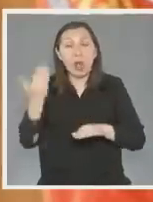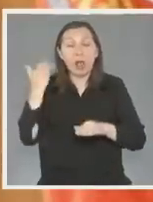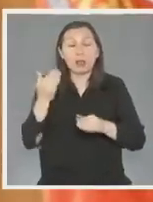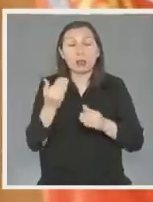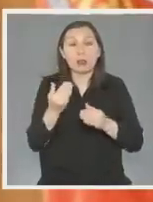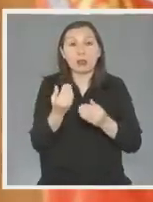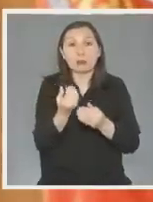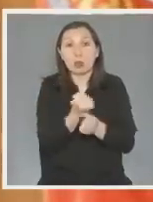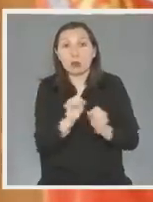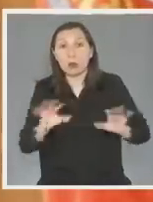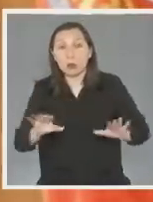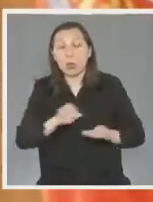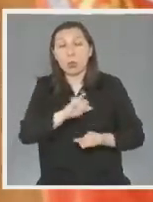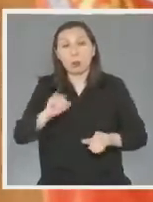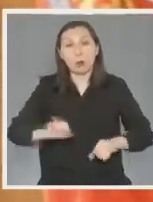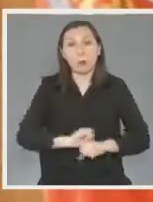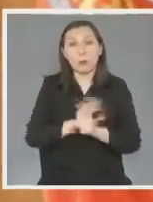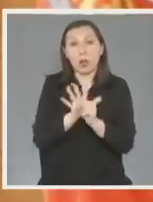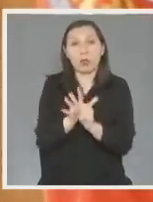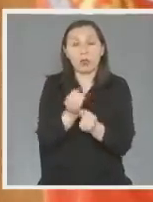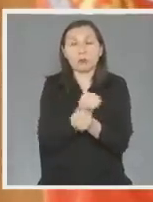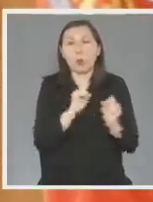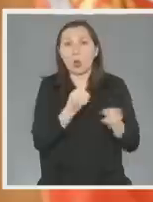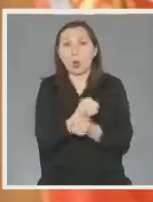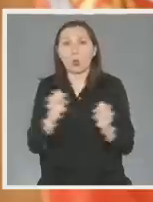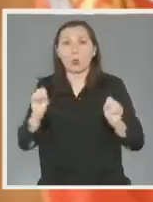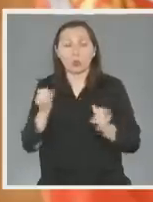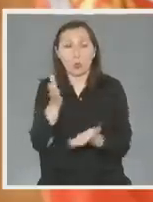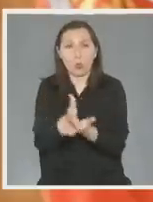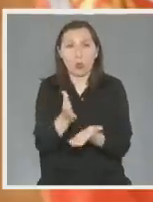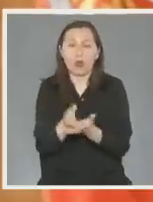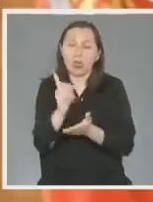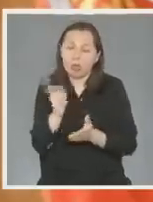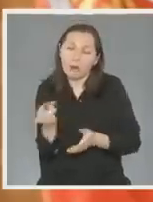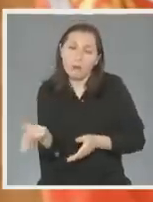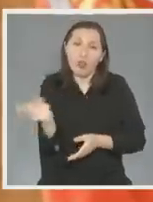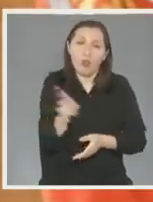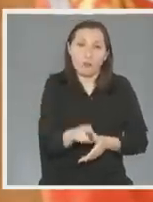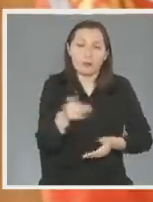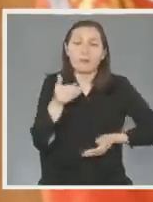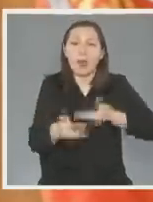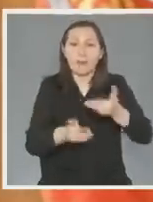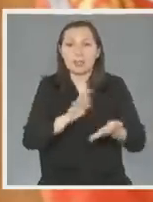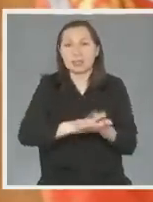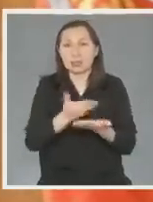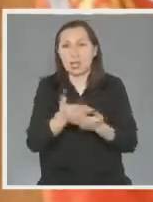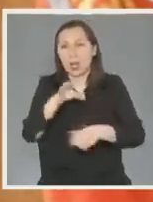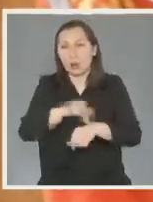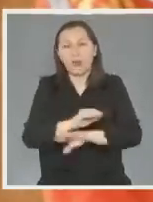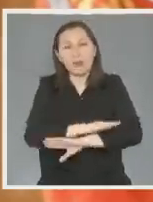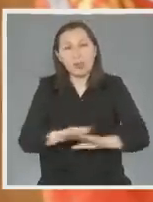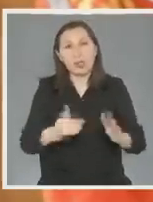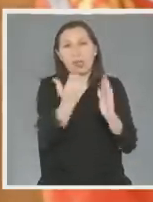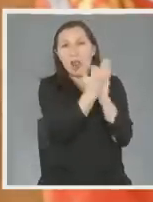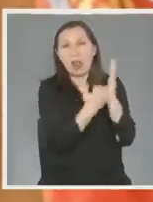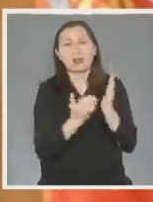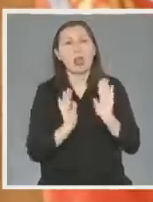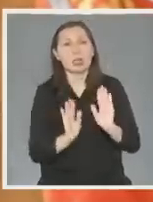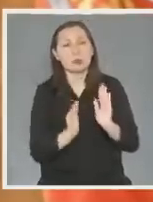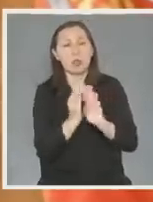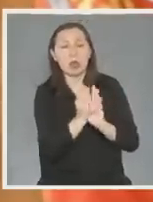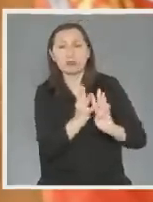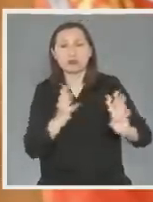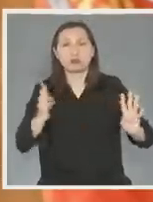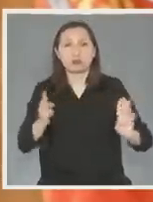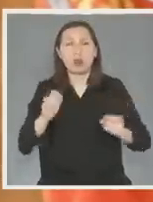razones, después de la pandemia, han abandonado sus escuelas. Avanzar en salud, terminar con las listas de espera, aprobar